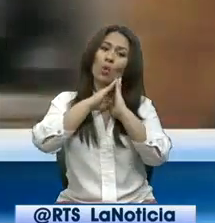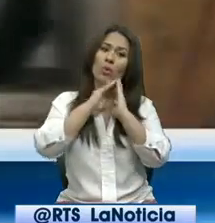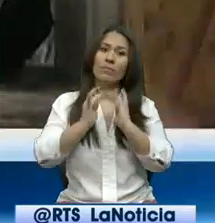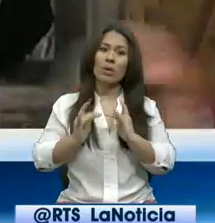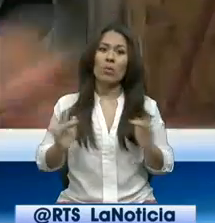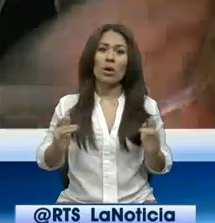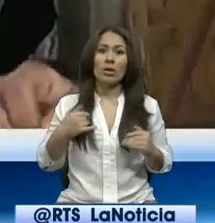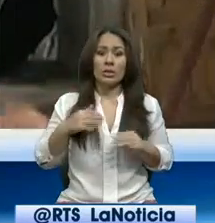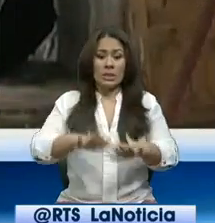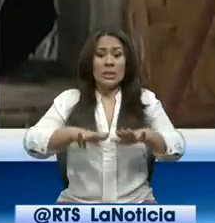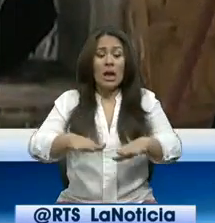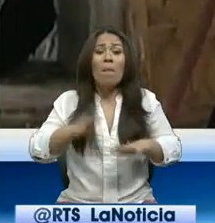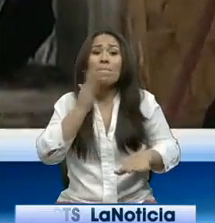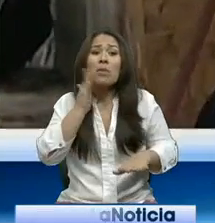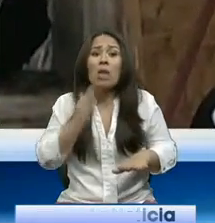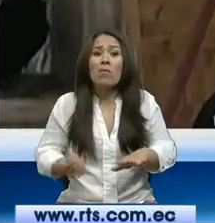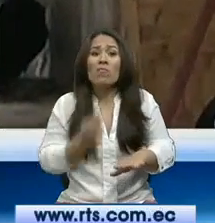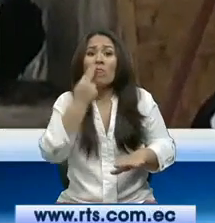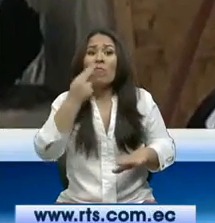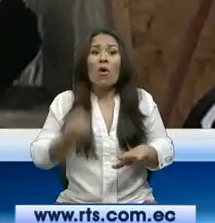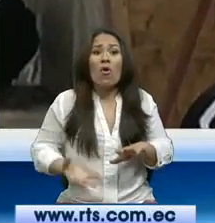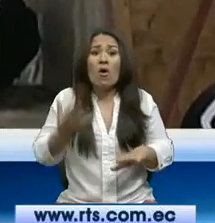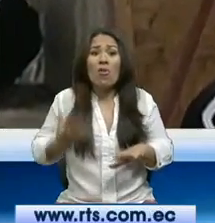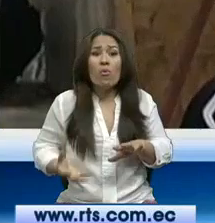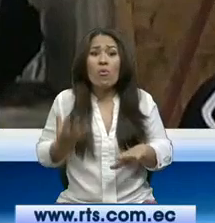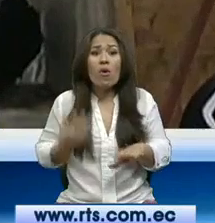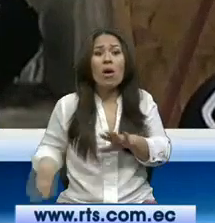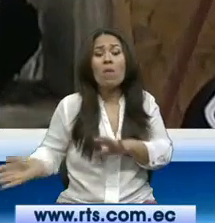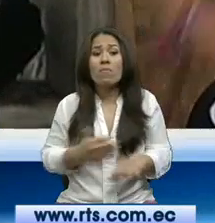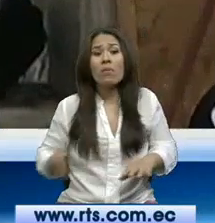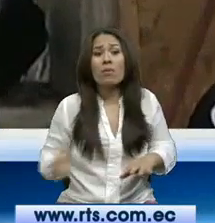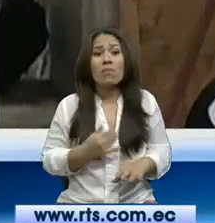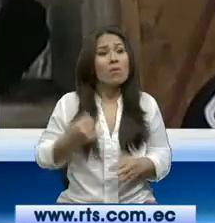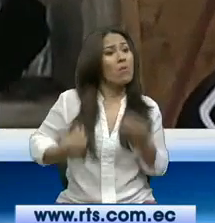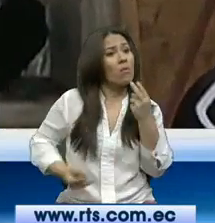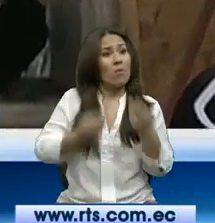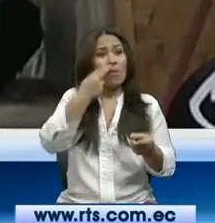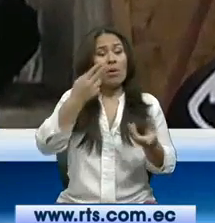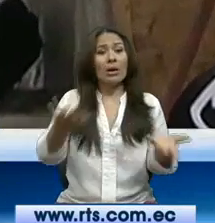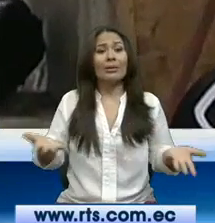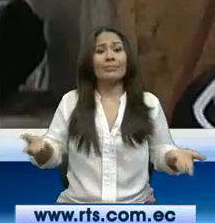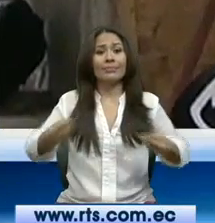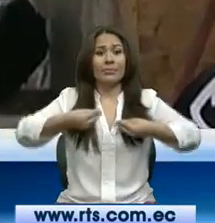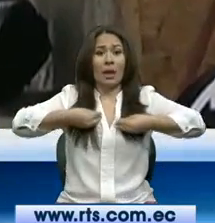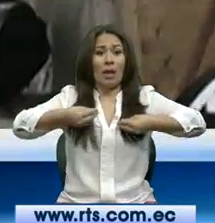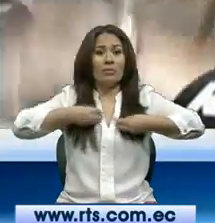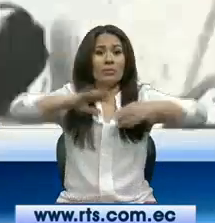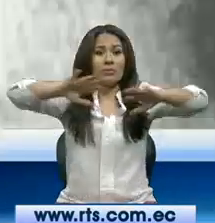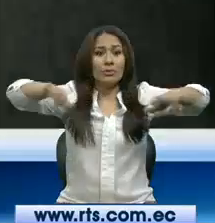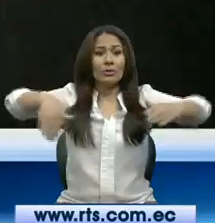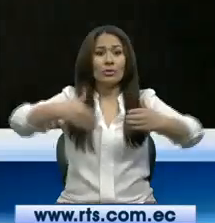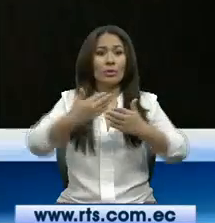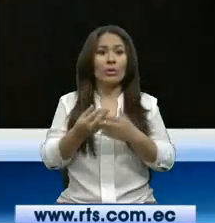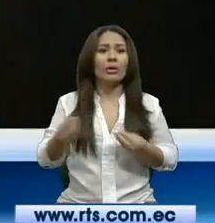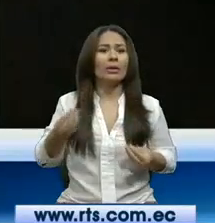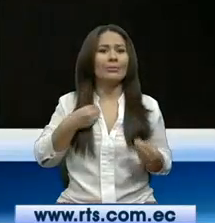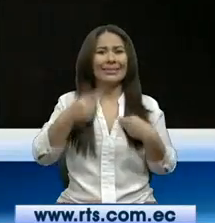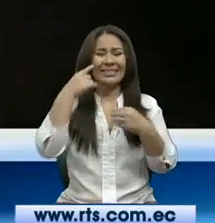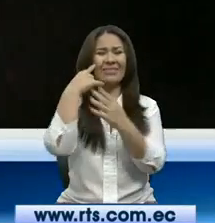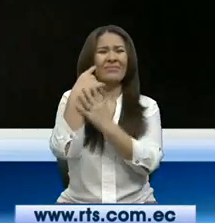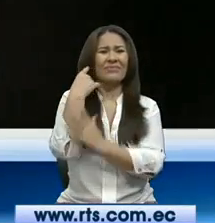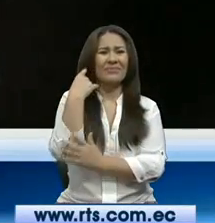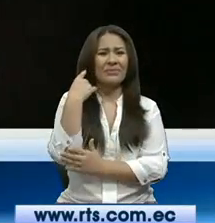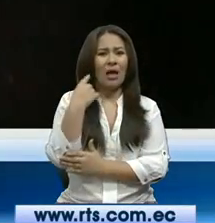Cuando mi hija me remece duro y me dice, mami, dices, los quemamos, mami, dices. Y de ahí, yo ya me levanté ya. Asegura que según